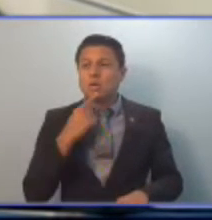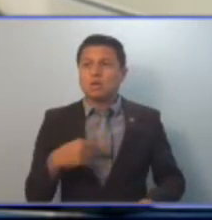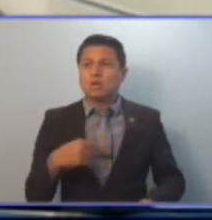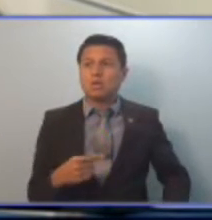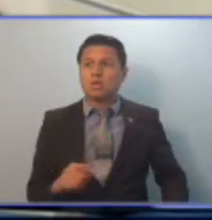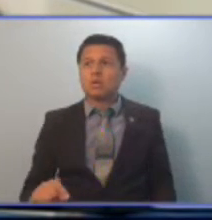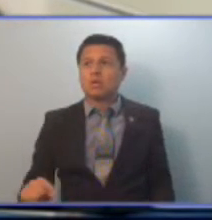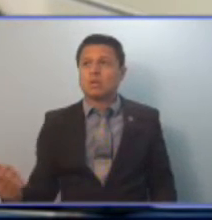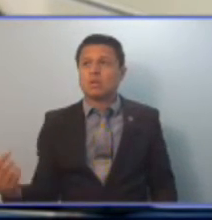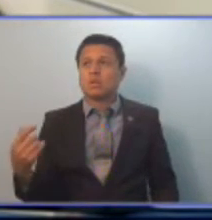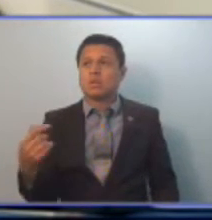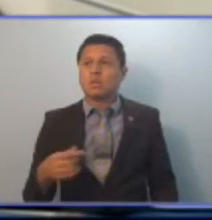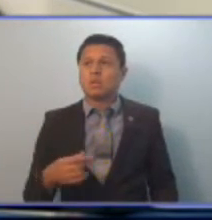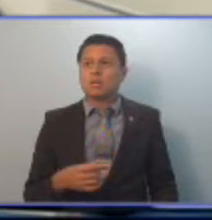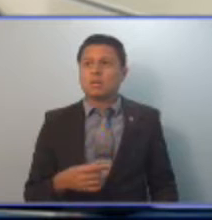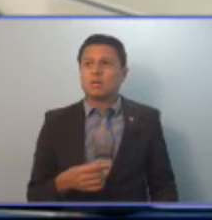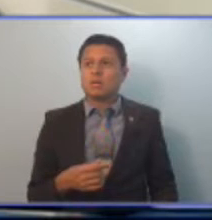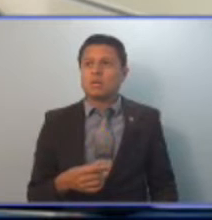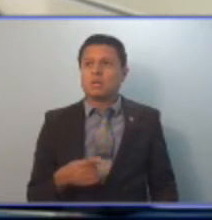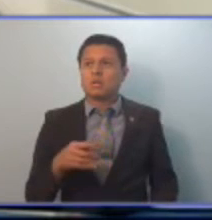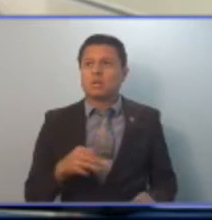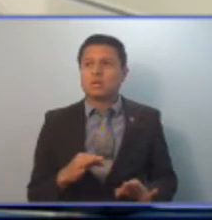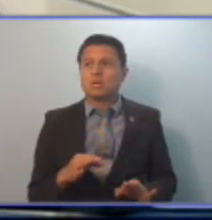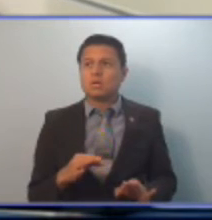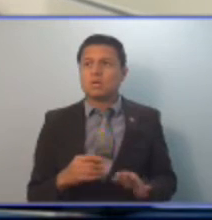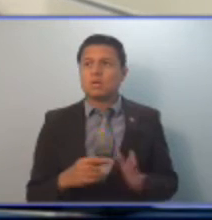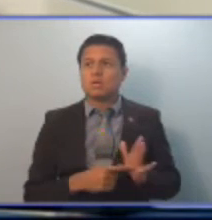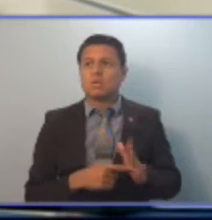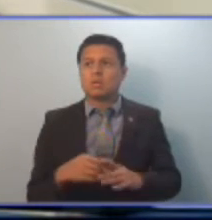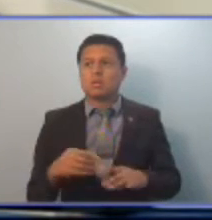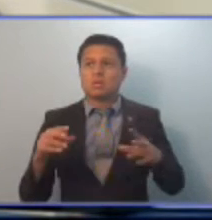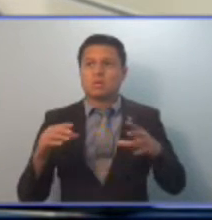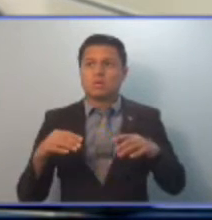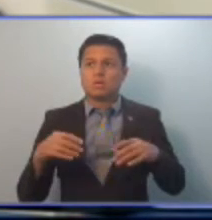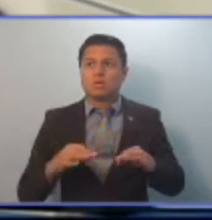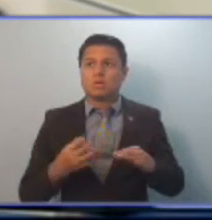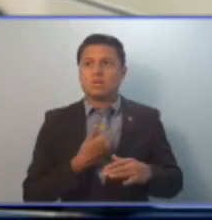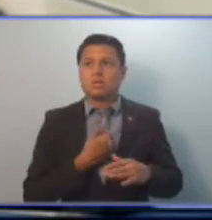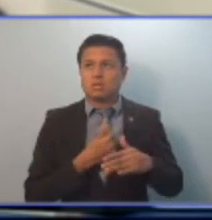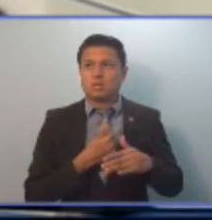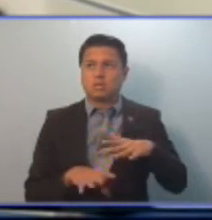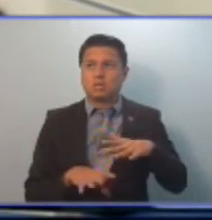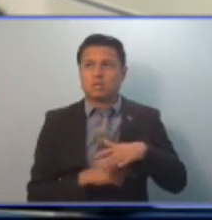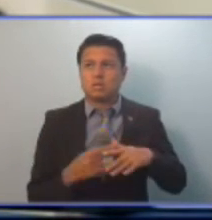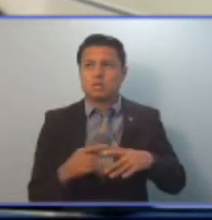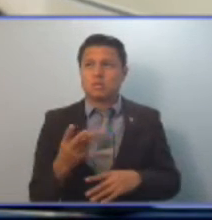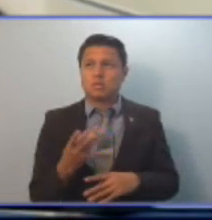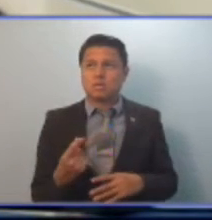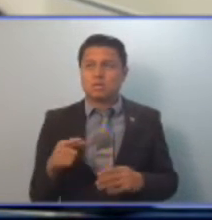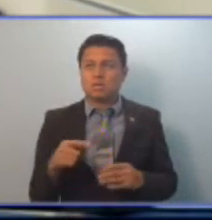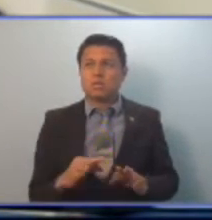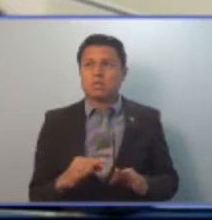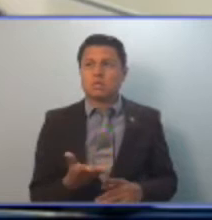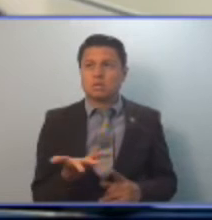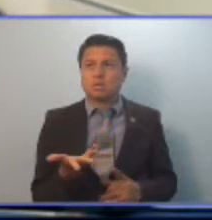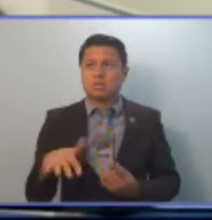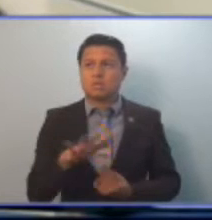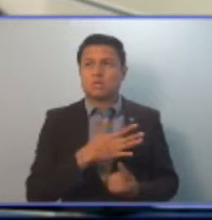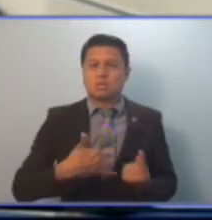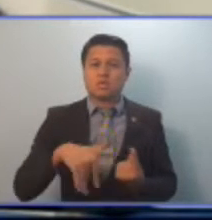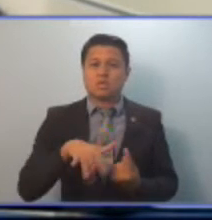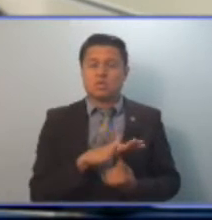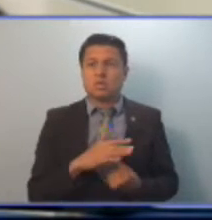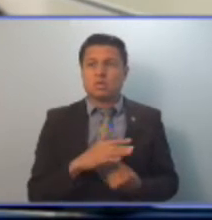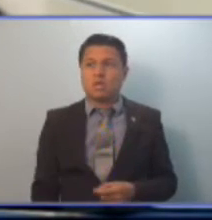judicial es su corrupción interna, la cantidad de casos